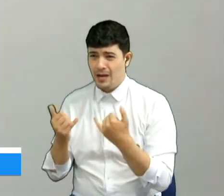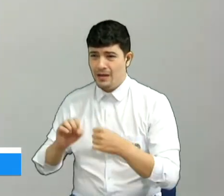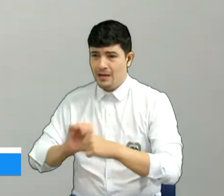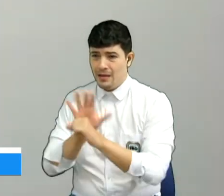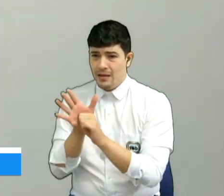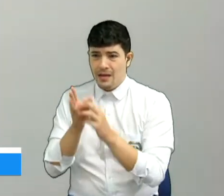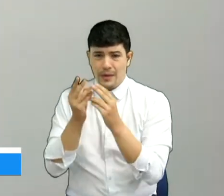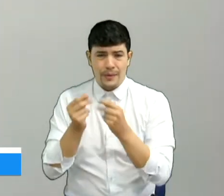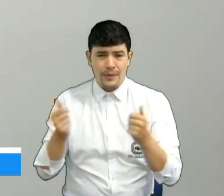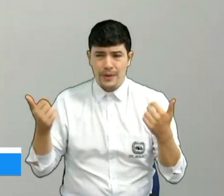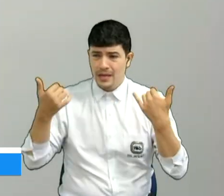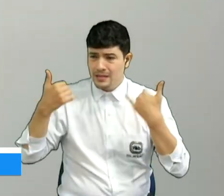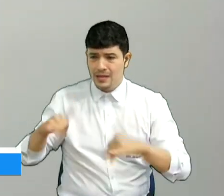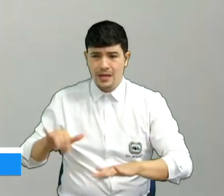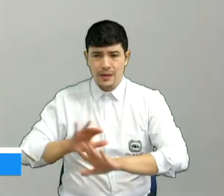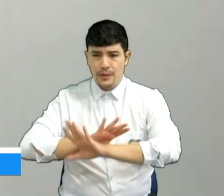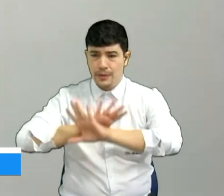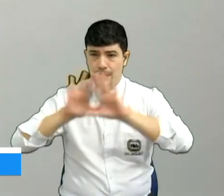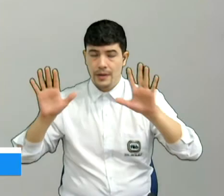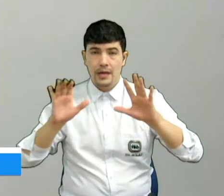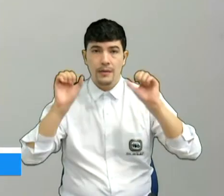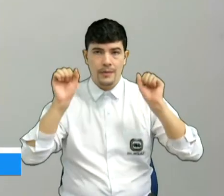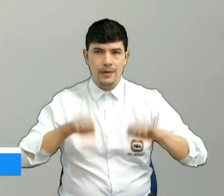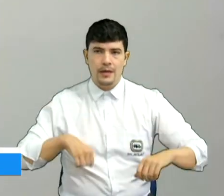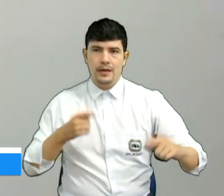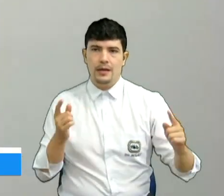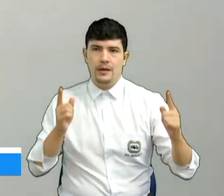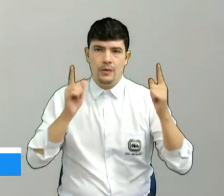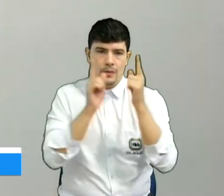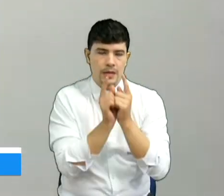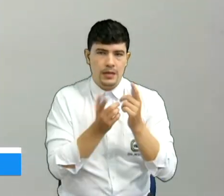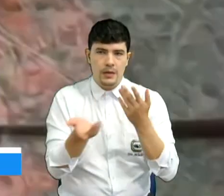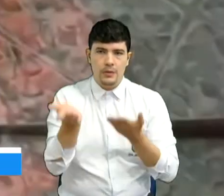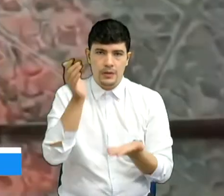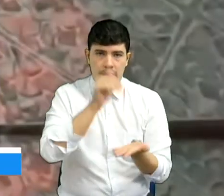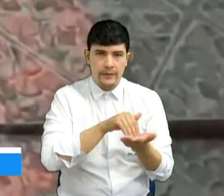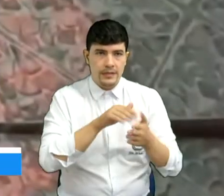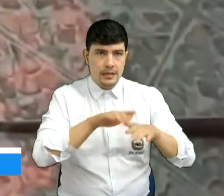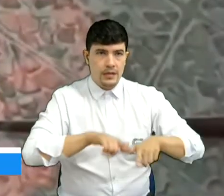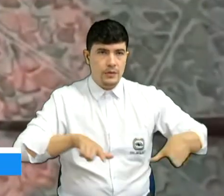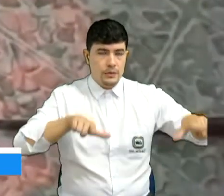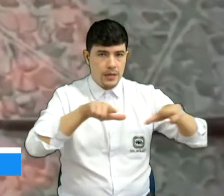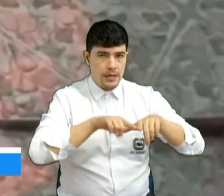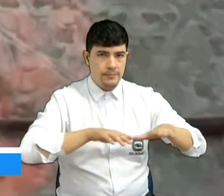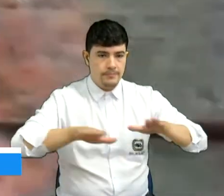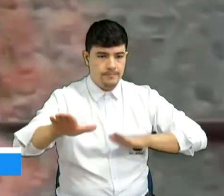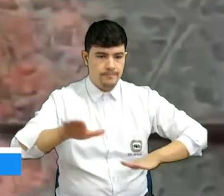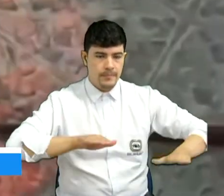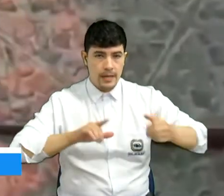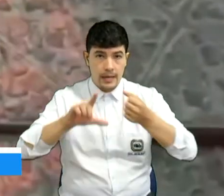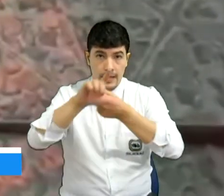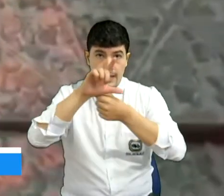pase y podamos reencontrarnos nuevamente en las pistas. La Liga de Patinaje